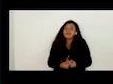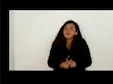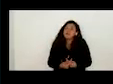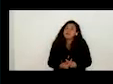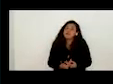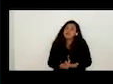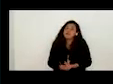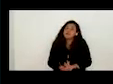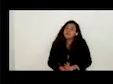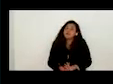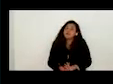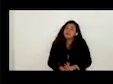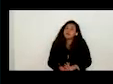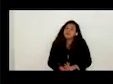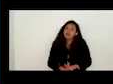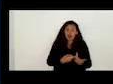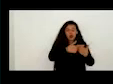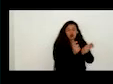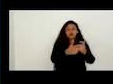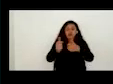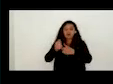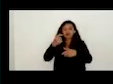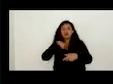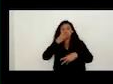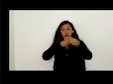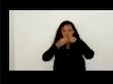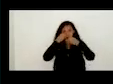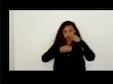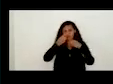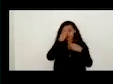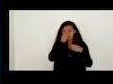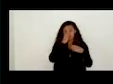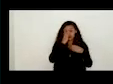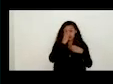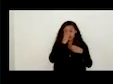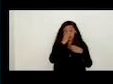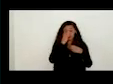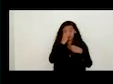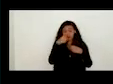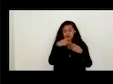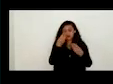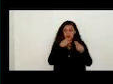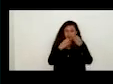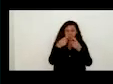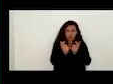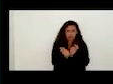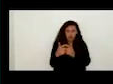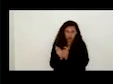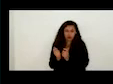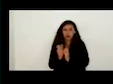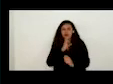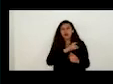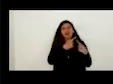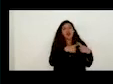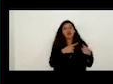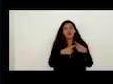diferentes grupos y que estos alimentos, incluso dentro de un mismo grupo, pudieran ir siendo variados a lo largo